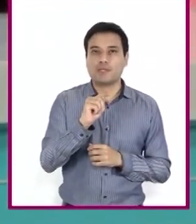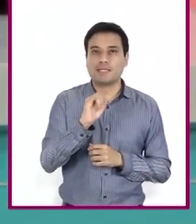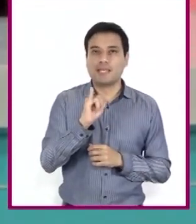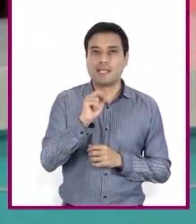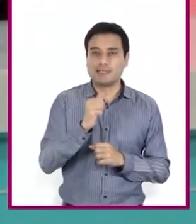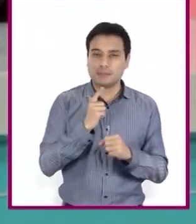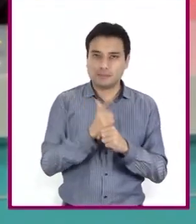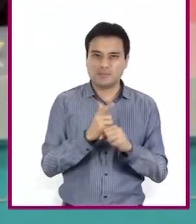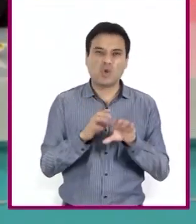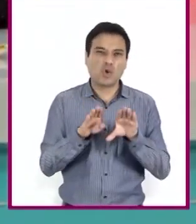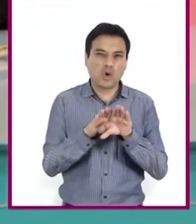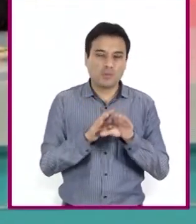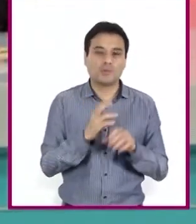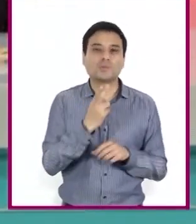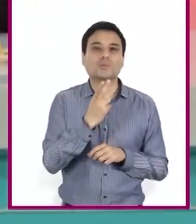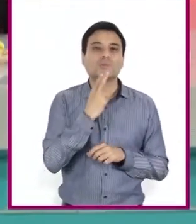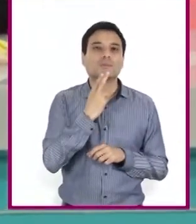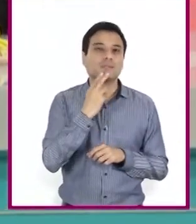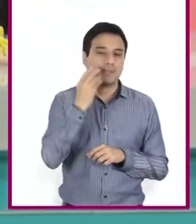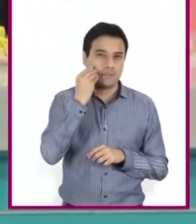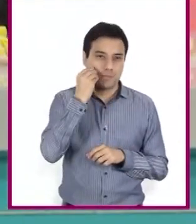tenemos limón.